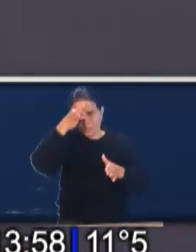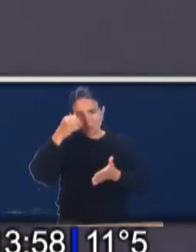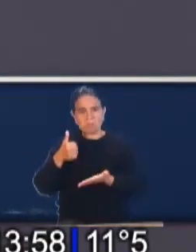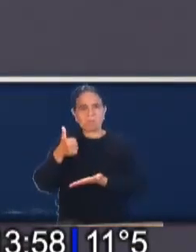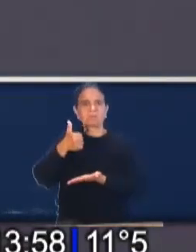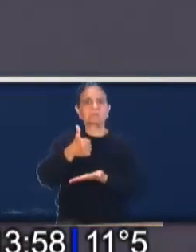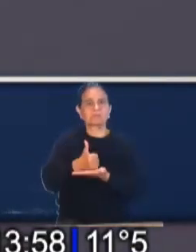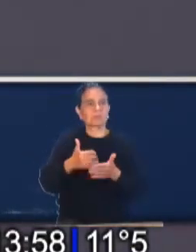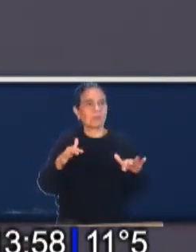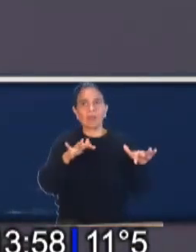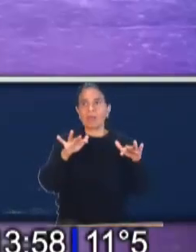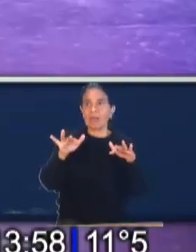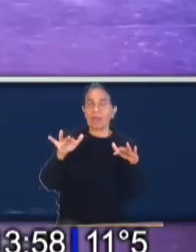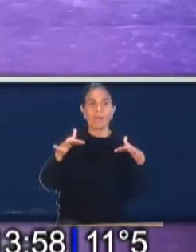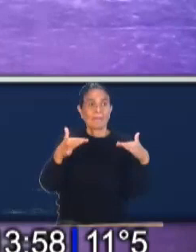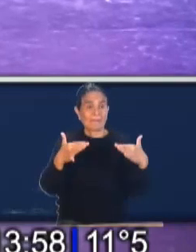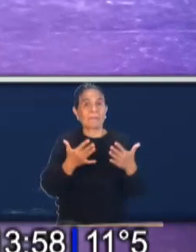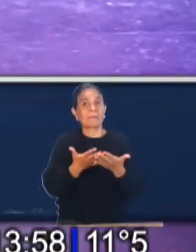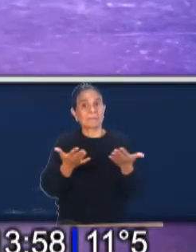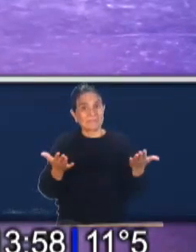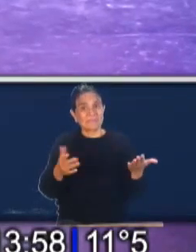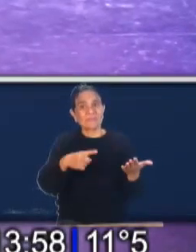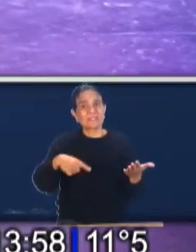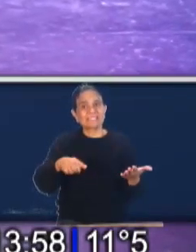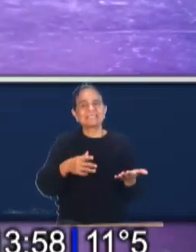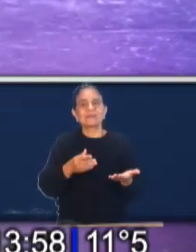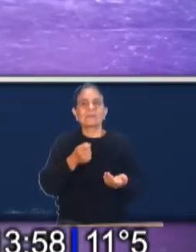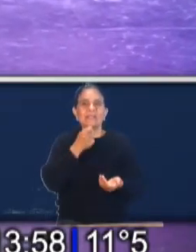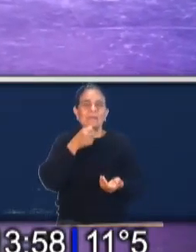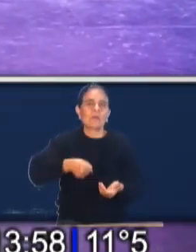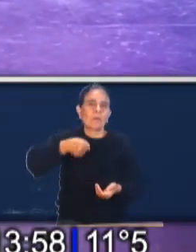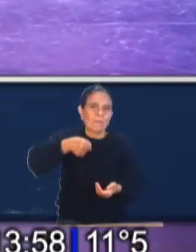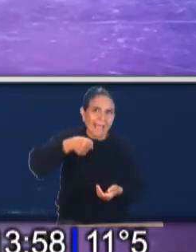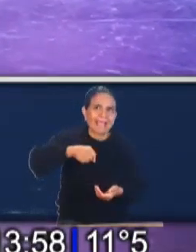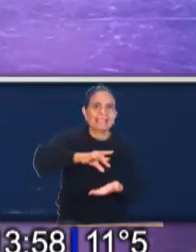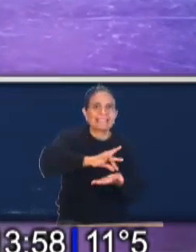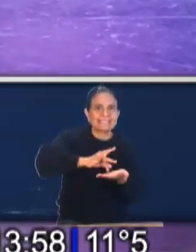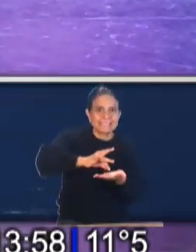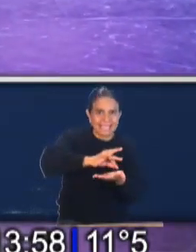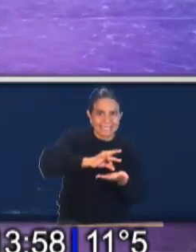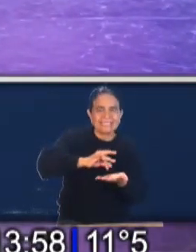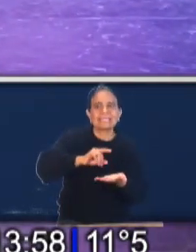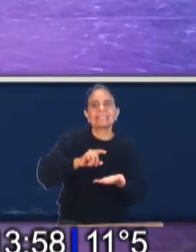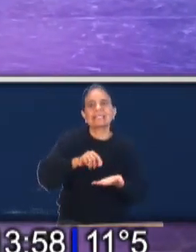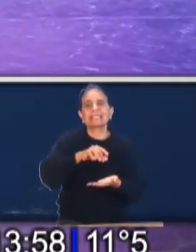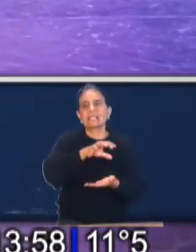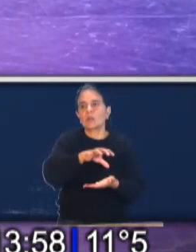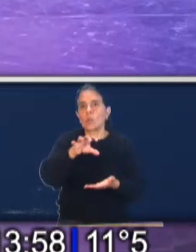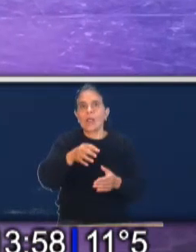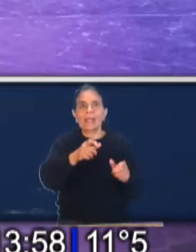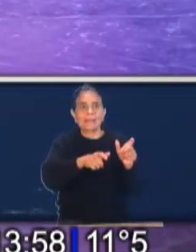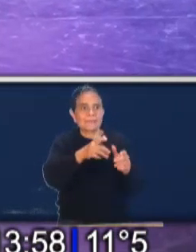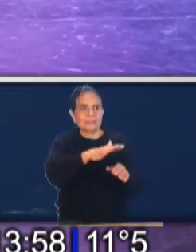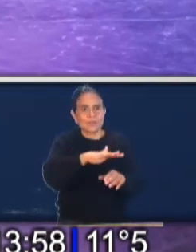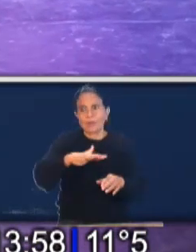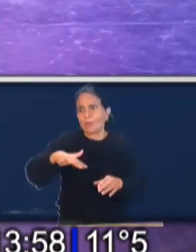etapa que hemos denominado artistas en escena. En este sentido, es de destacar, por ejemplo, Valdés, Salinas del Bebedero, la verdad que también ha sido una participación